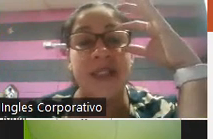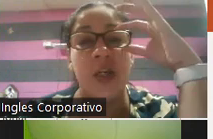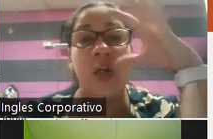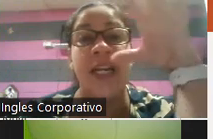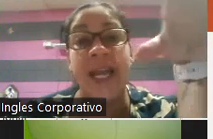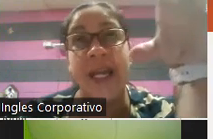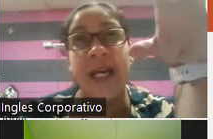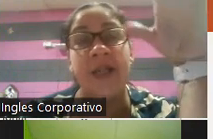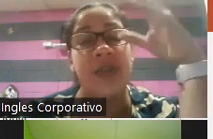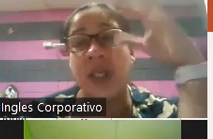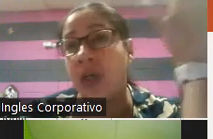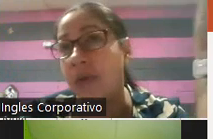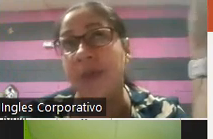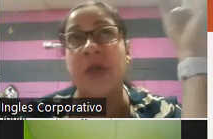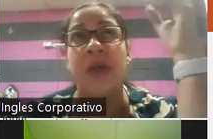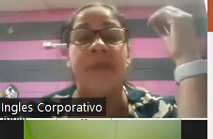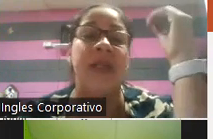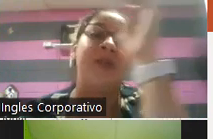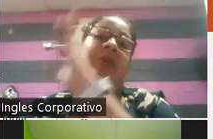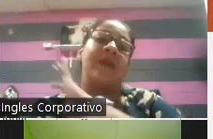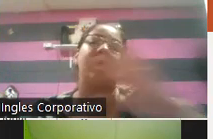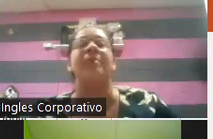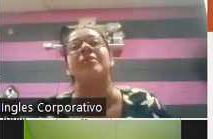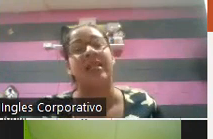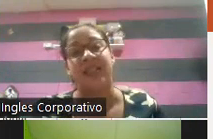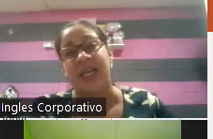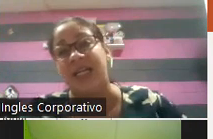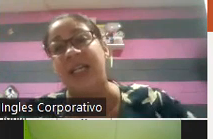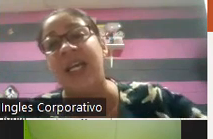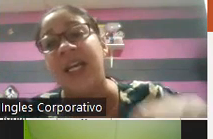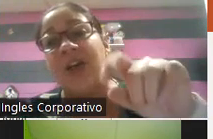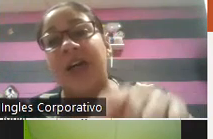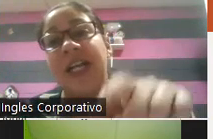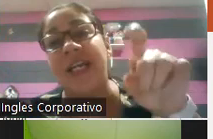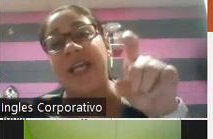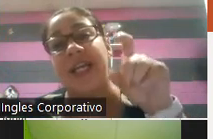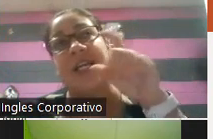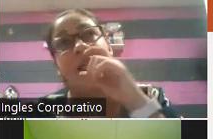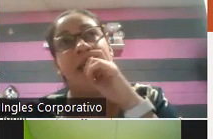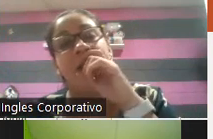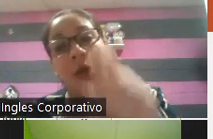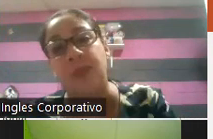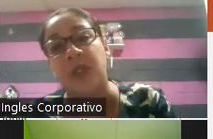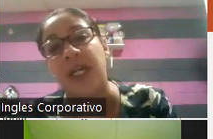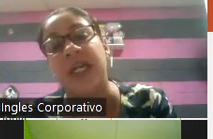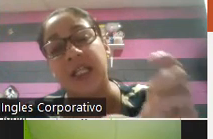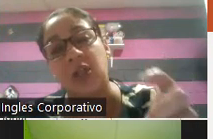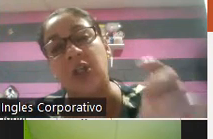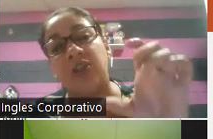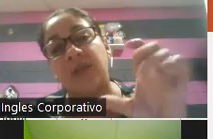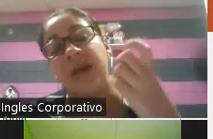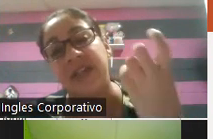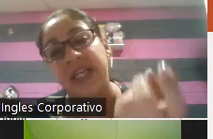pruebas logré no sé cómo pero de miren yo creo que porque me puse a rezar ahí logré que en el en la computadora de